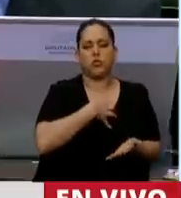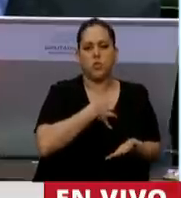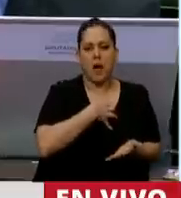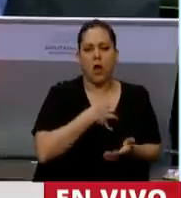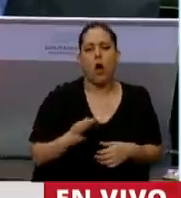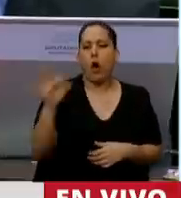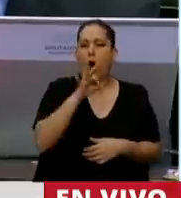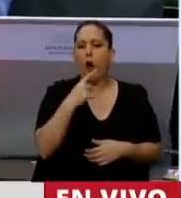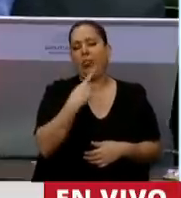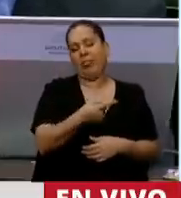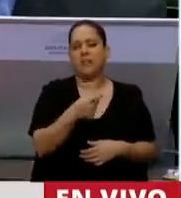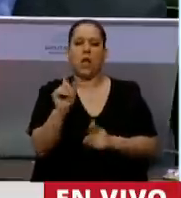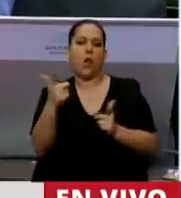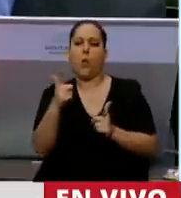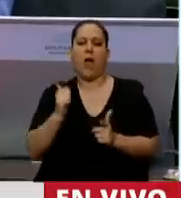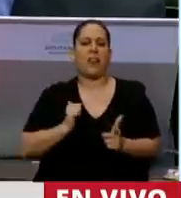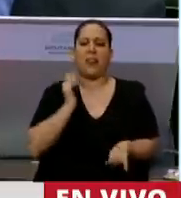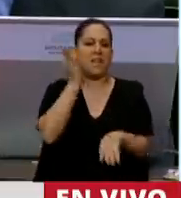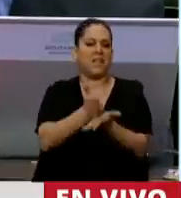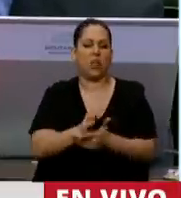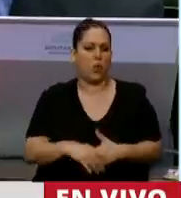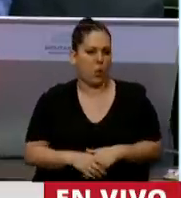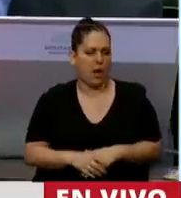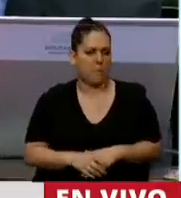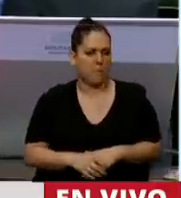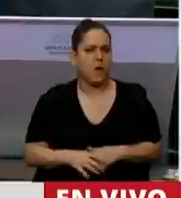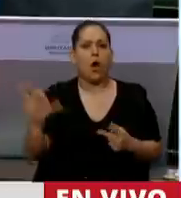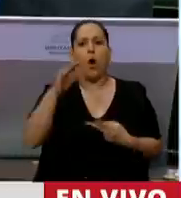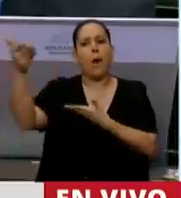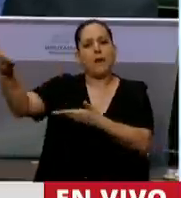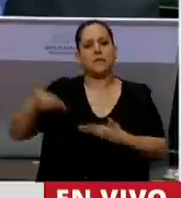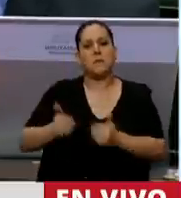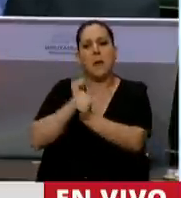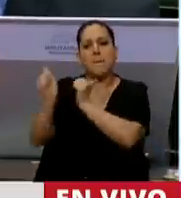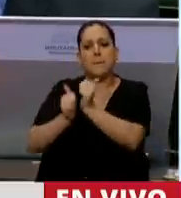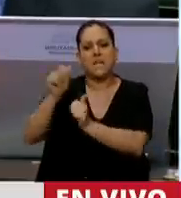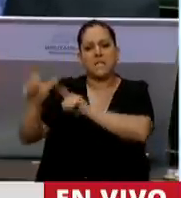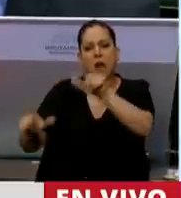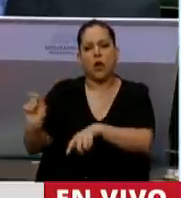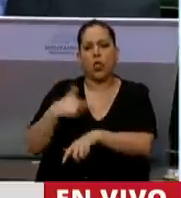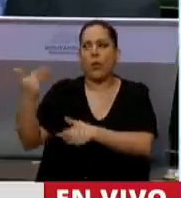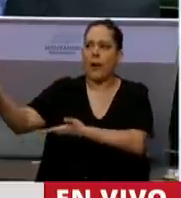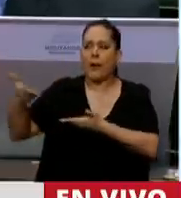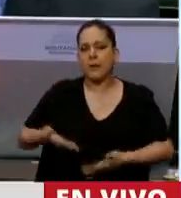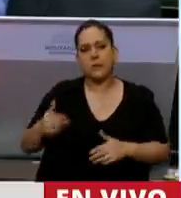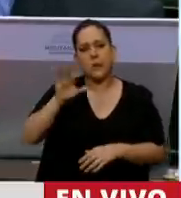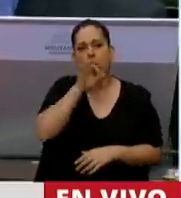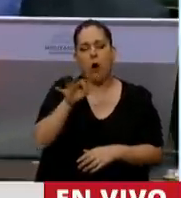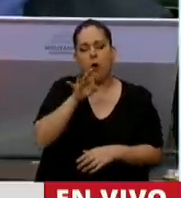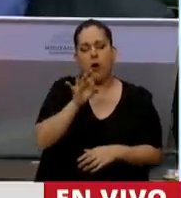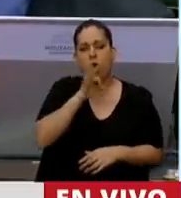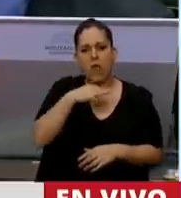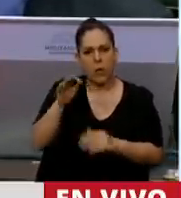dictadura? ¿Al que recibe a los empresarios en Olivos o al que les dice miserables? ¿Al que dice que tiene